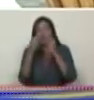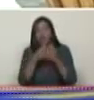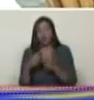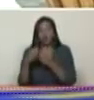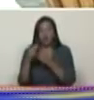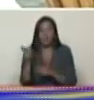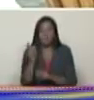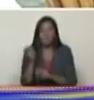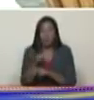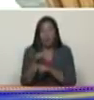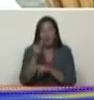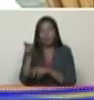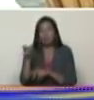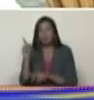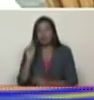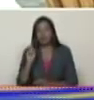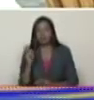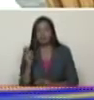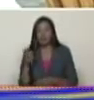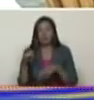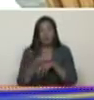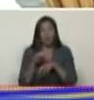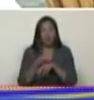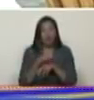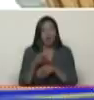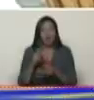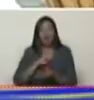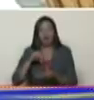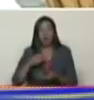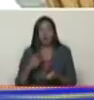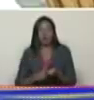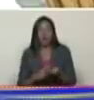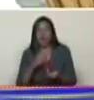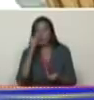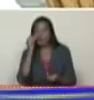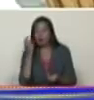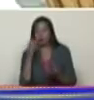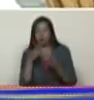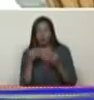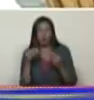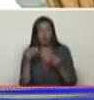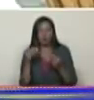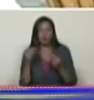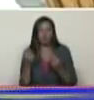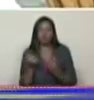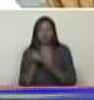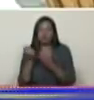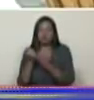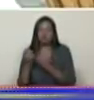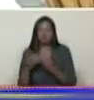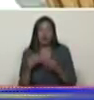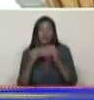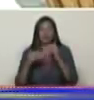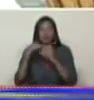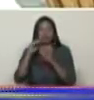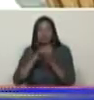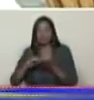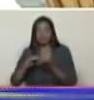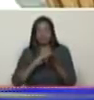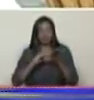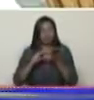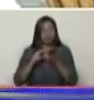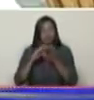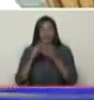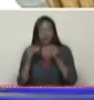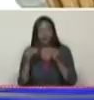necesitado, a buscar a nuestro hermano, a nuestra hermana y a mejorar, superar todos